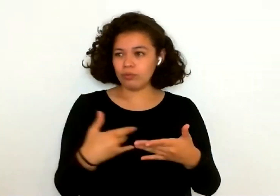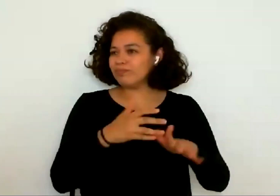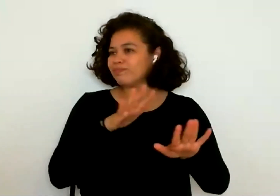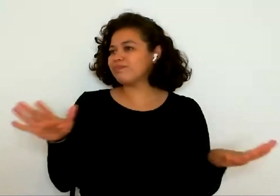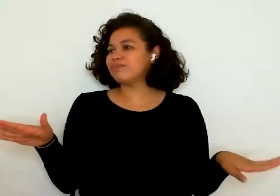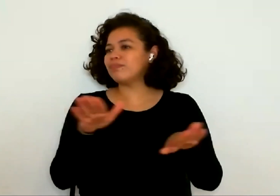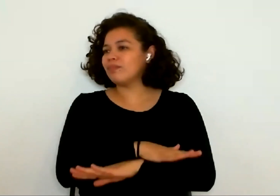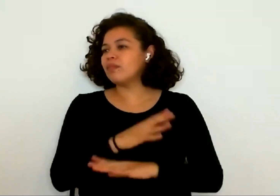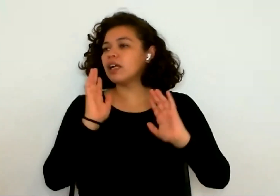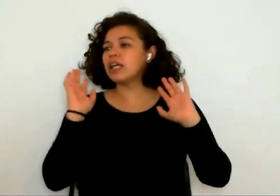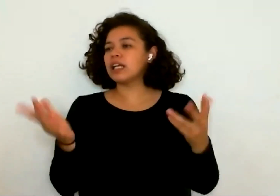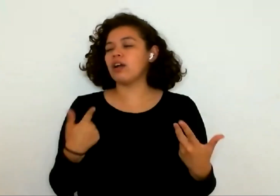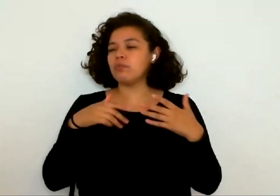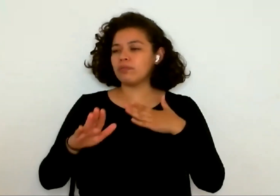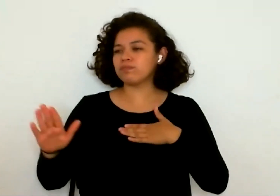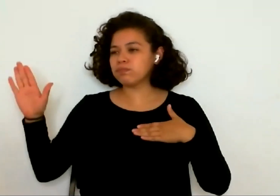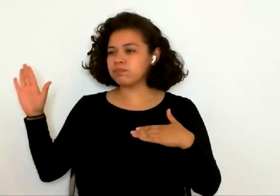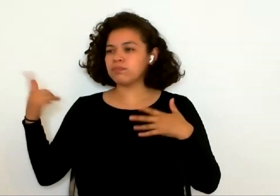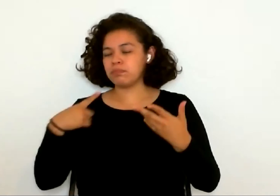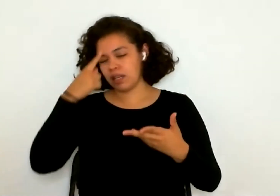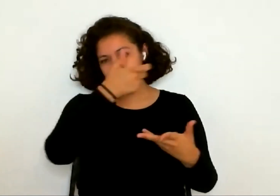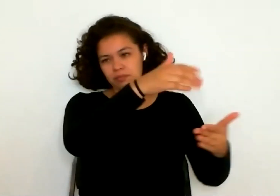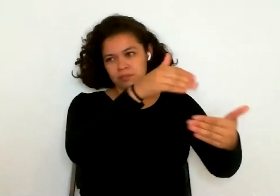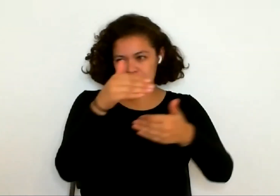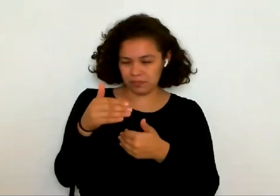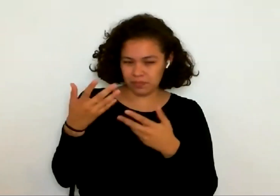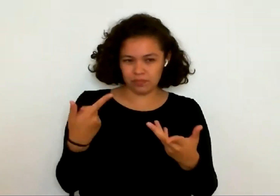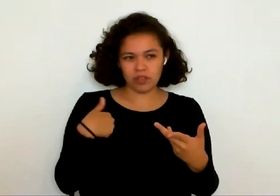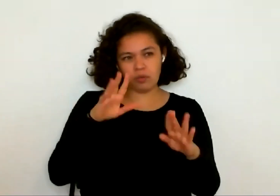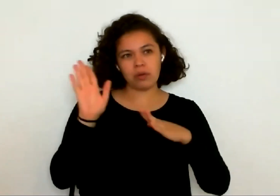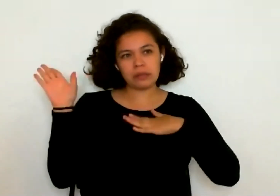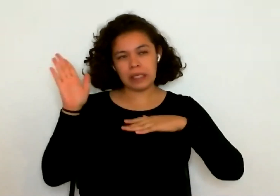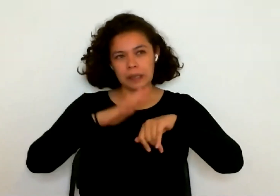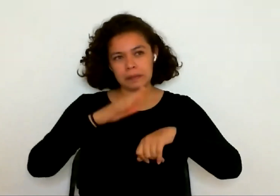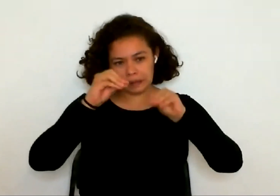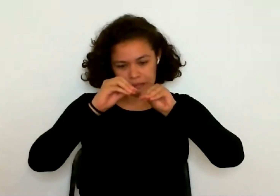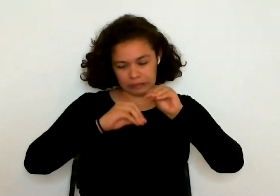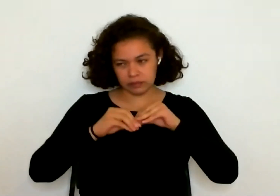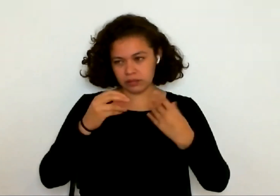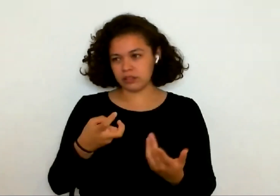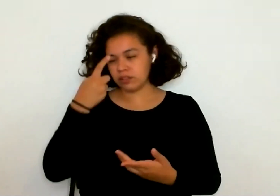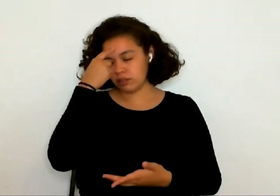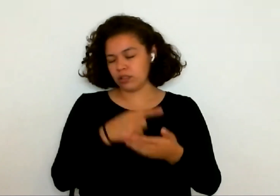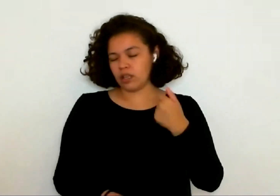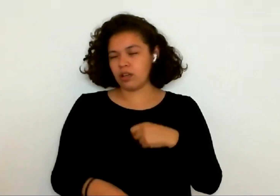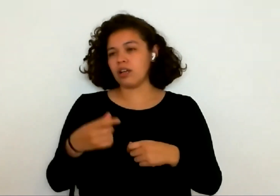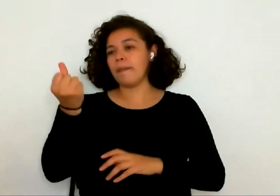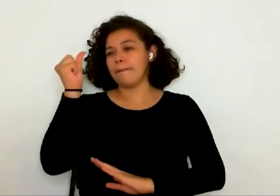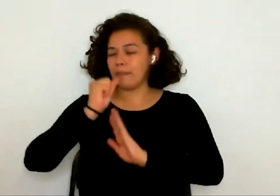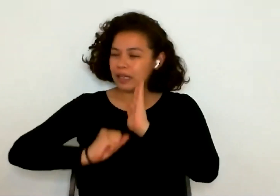de financiamiento, ¿no? Entonces, me parece que sí es importante. Han sido